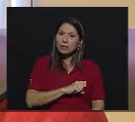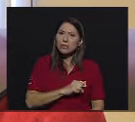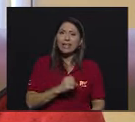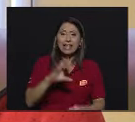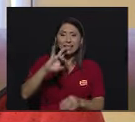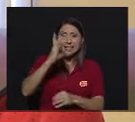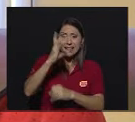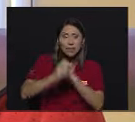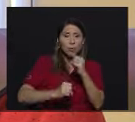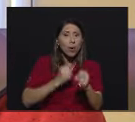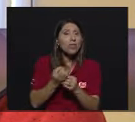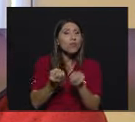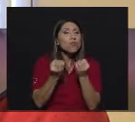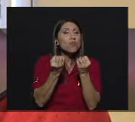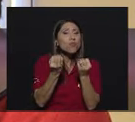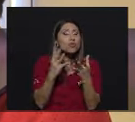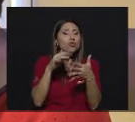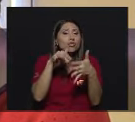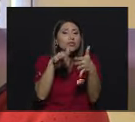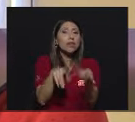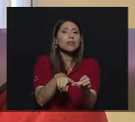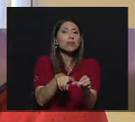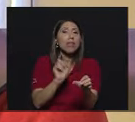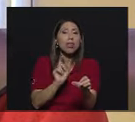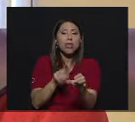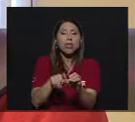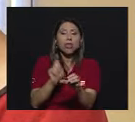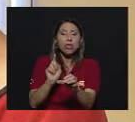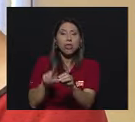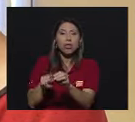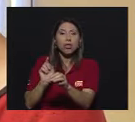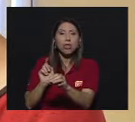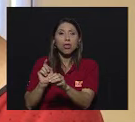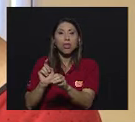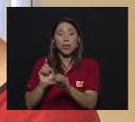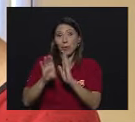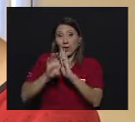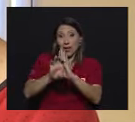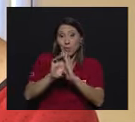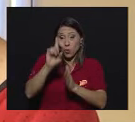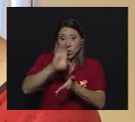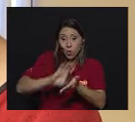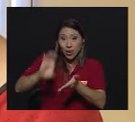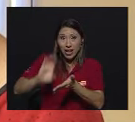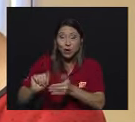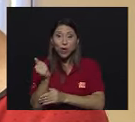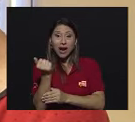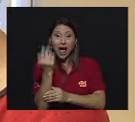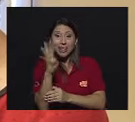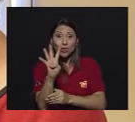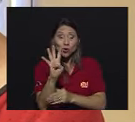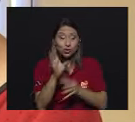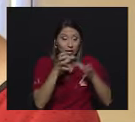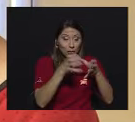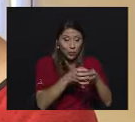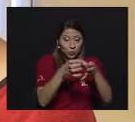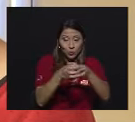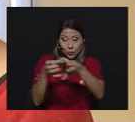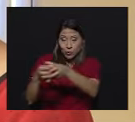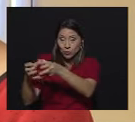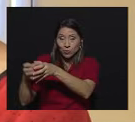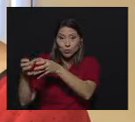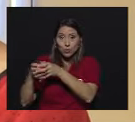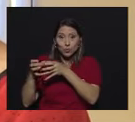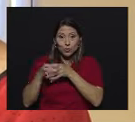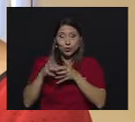una gran deserción en séptimo. En un colegio que entran 14 grupos a séptimo, nos damos cuenta